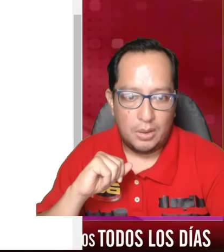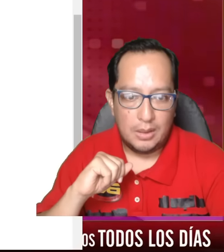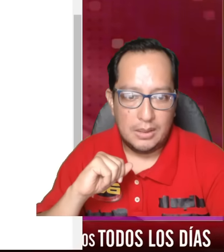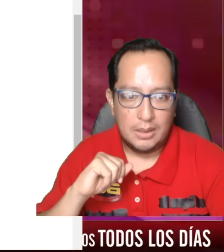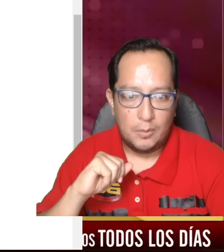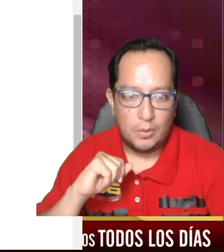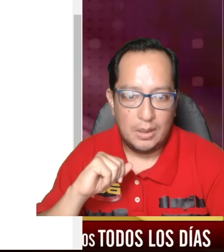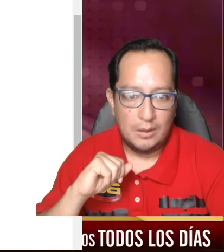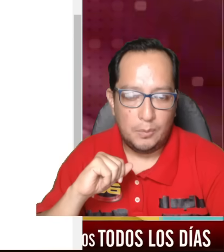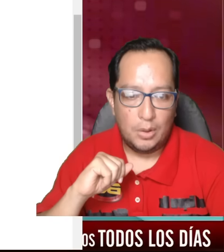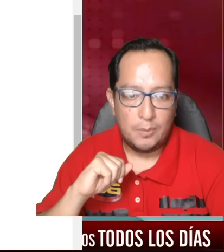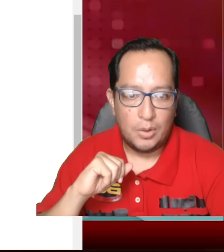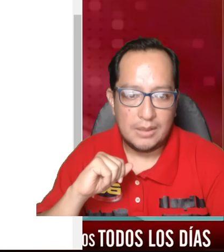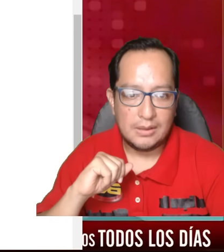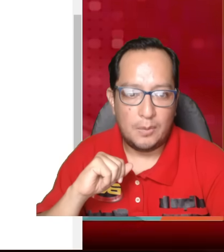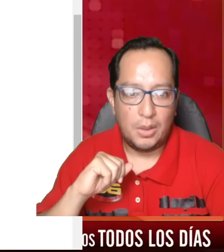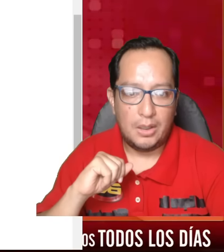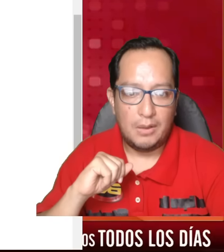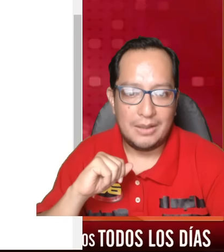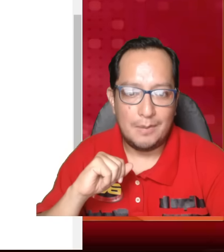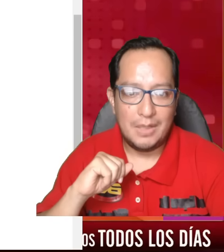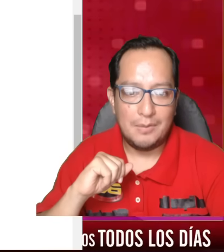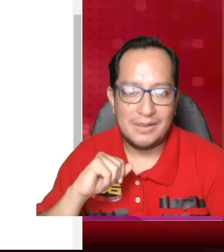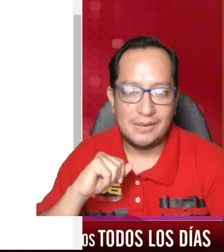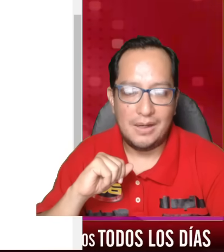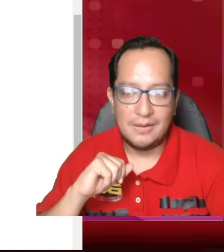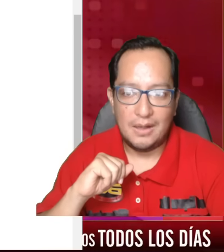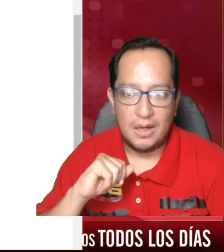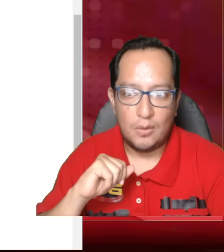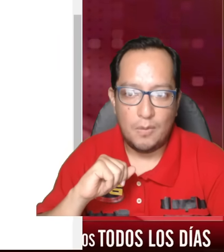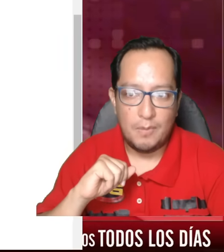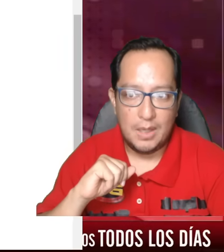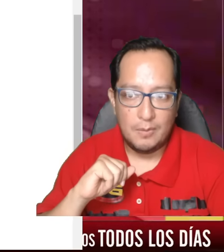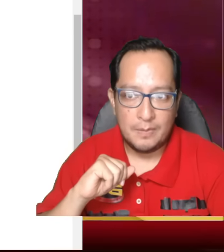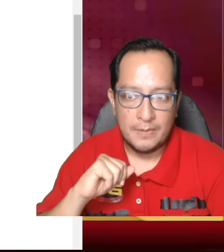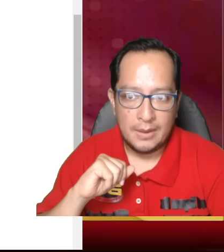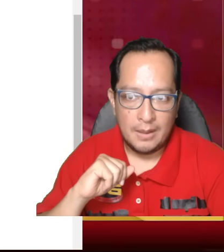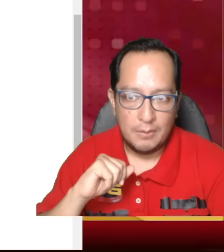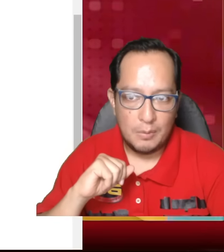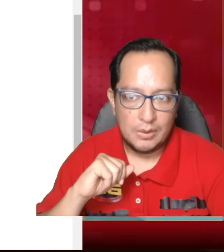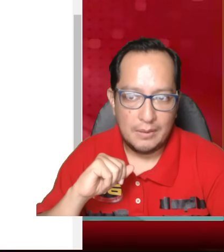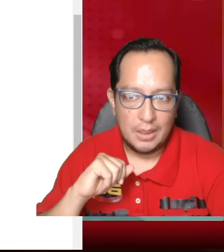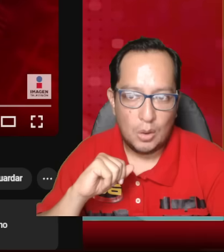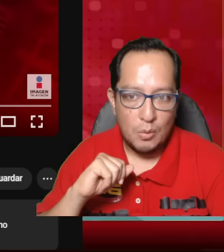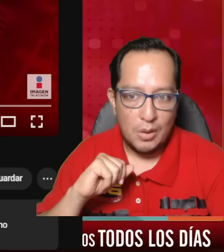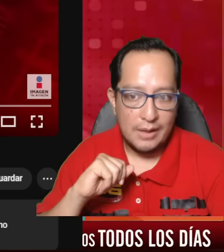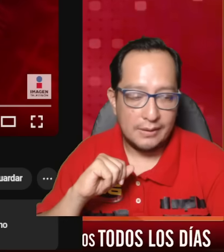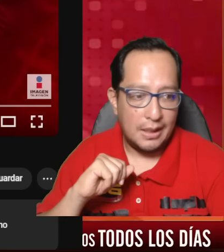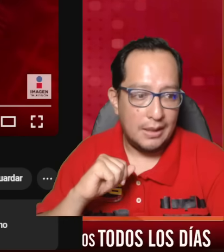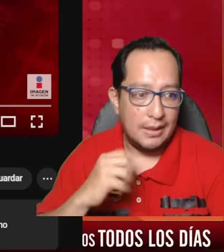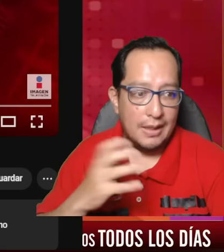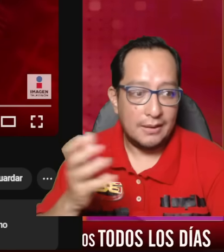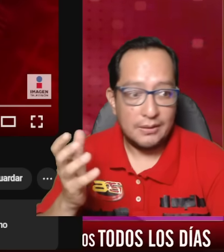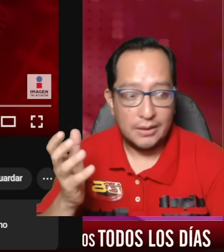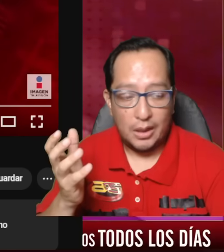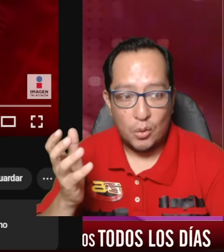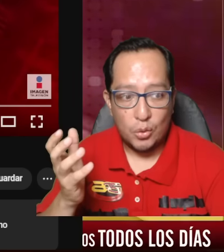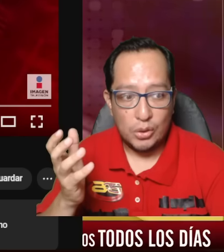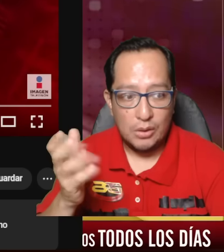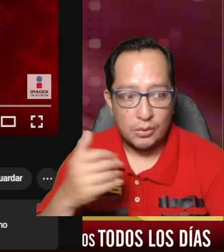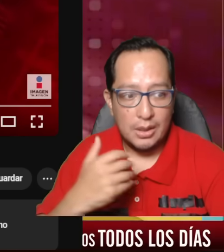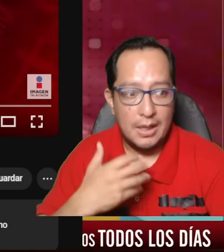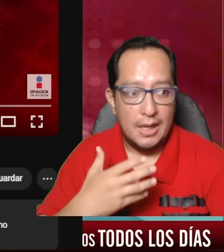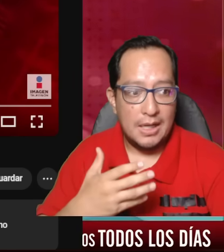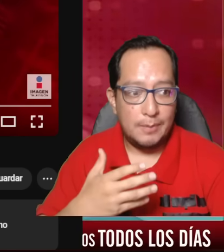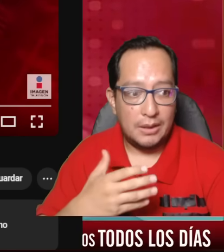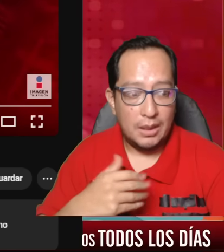multa podrá imponerse hasta por el equivalente a 1,000 veces el salario mínimo. Vamos a ver cómo hasta cantantes